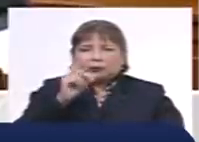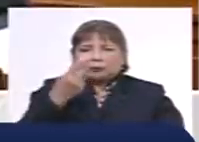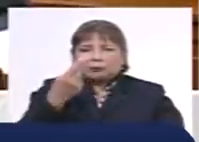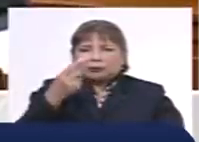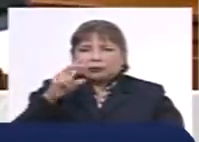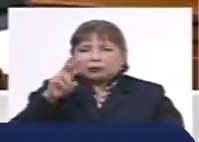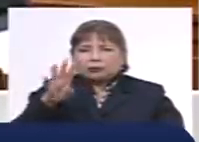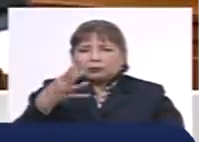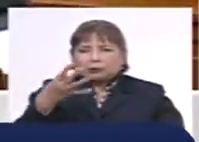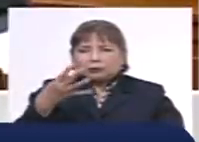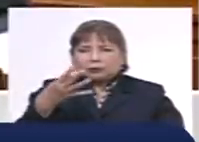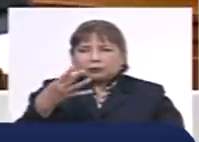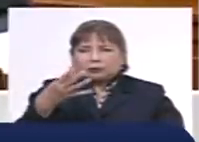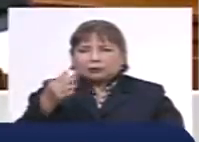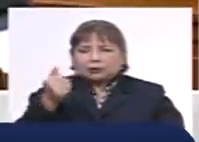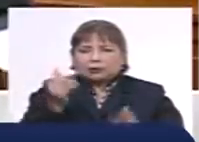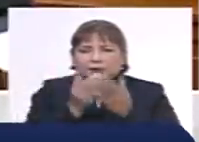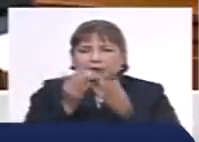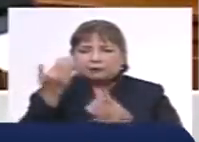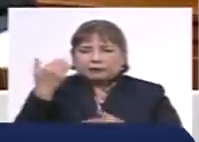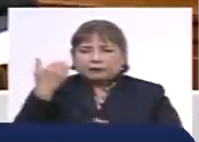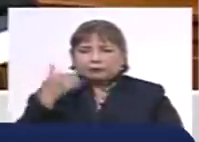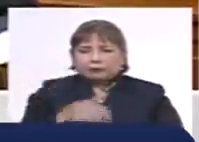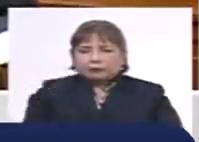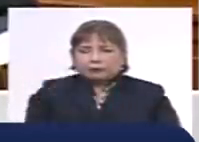1 y 4 de abril pasados.